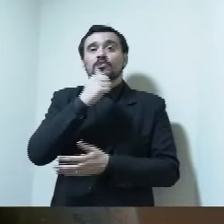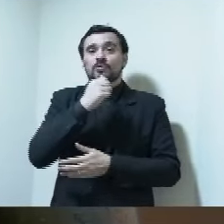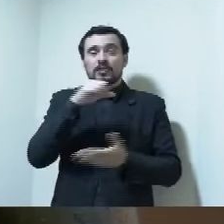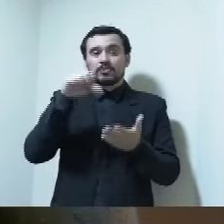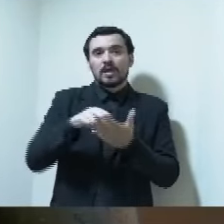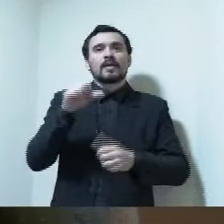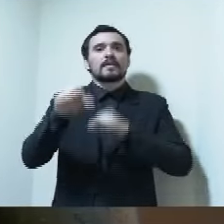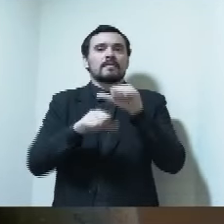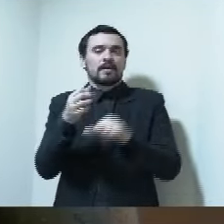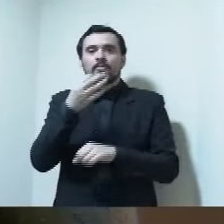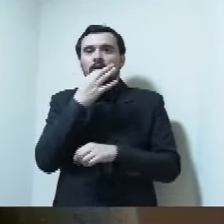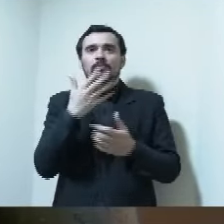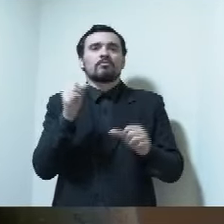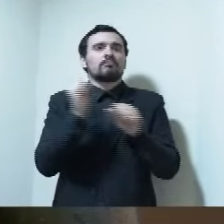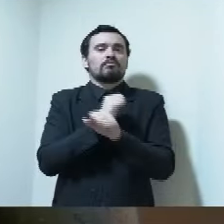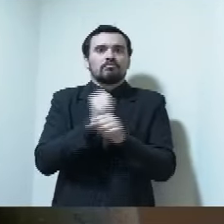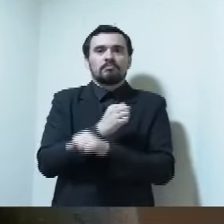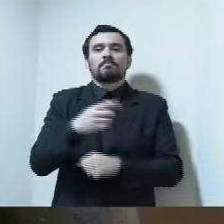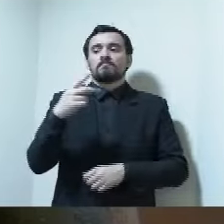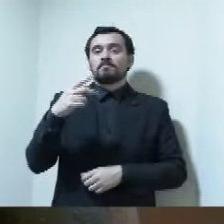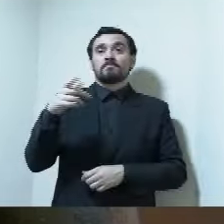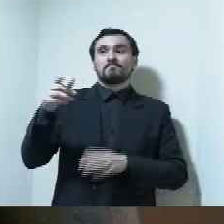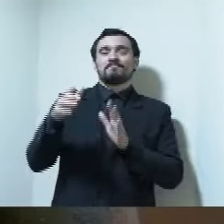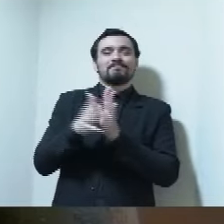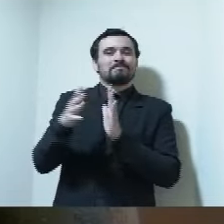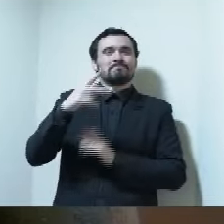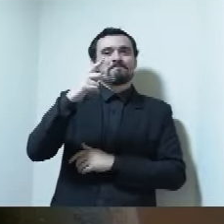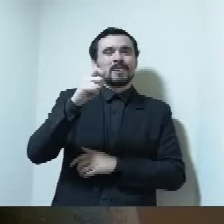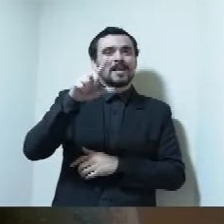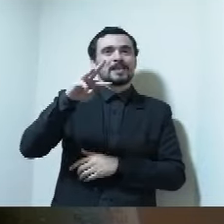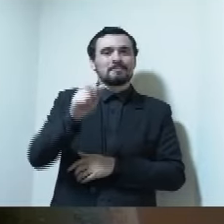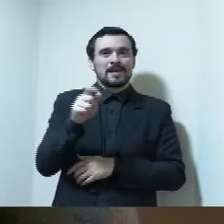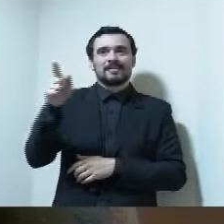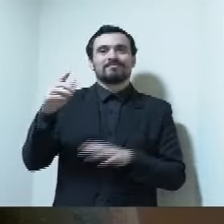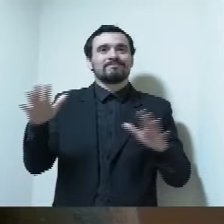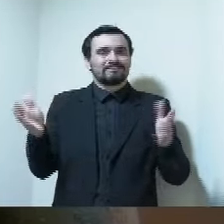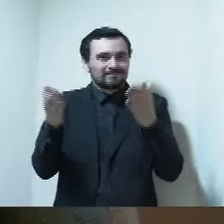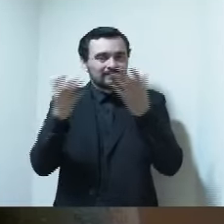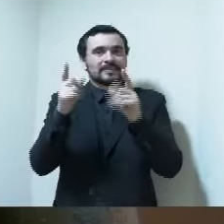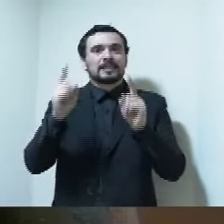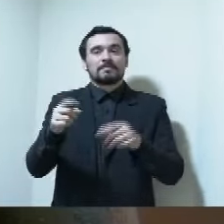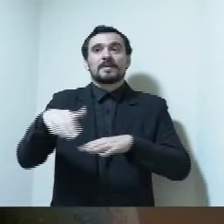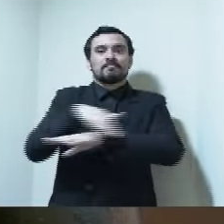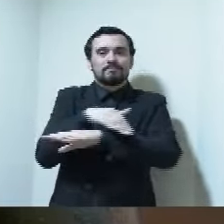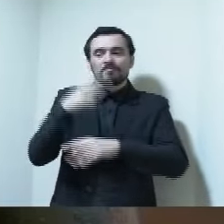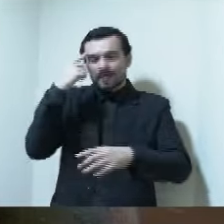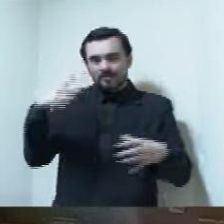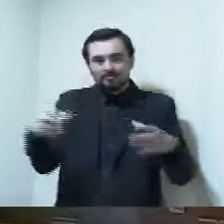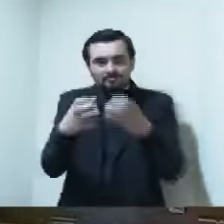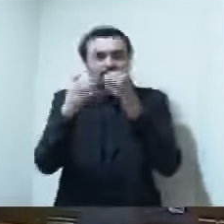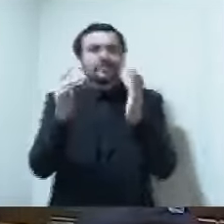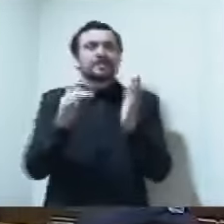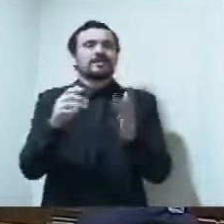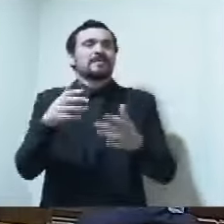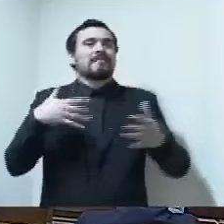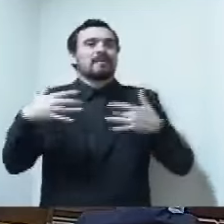actividades como las exitosas Palma Brilla y la Feria Palmear. Promovimos la Ruta Nacional de Artesanía y celebramos